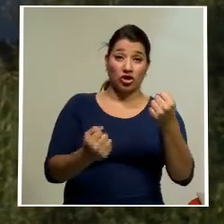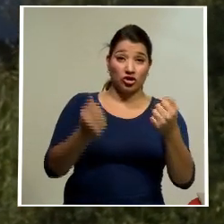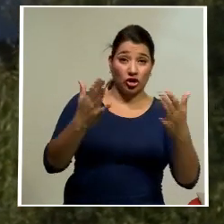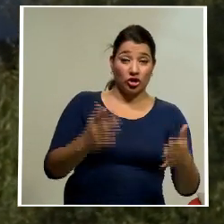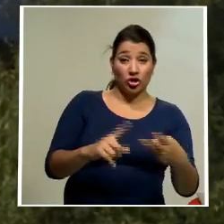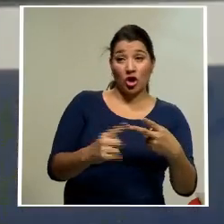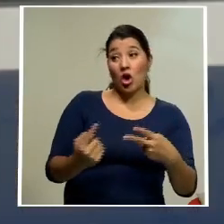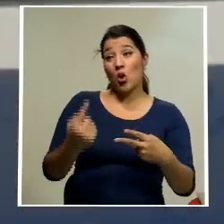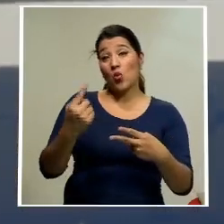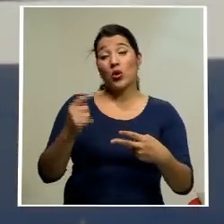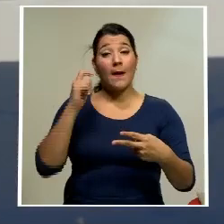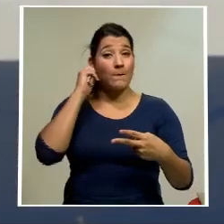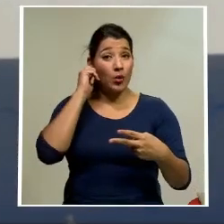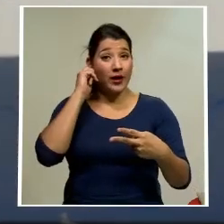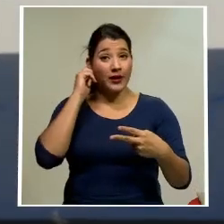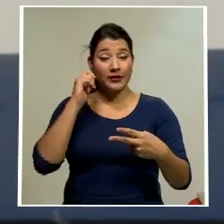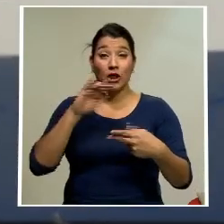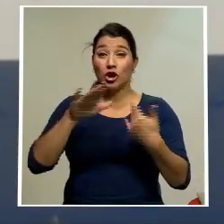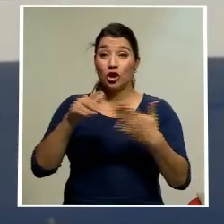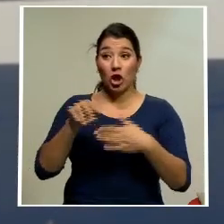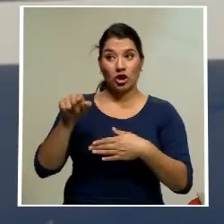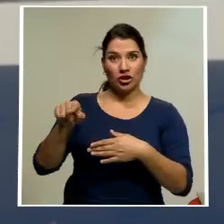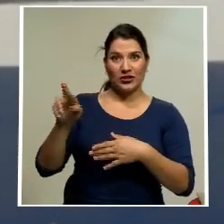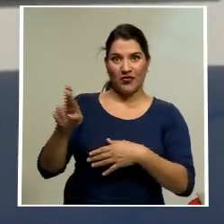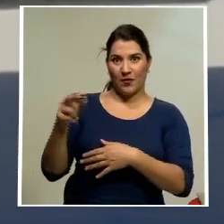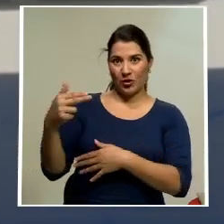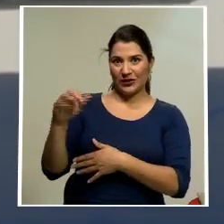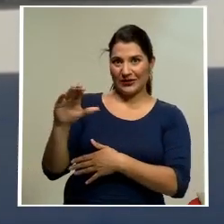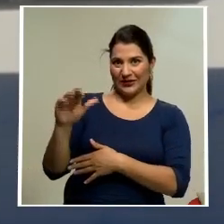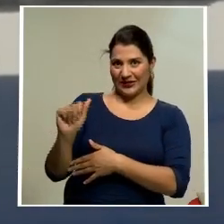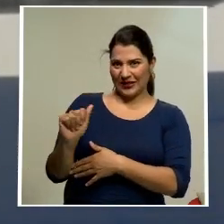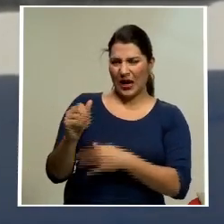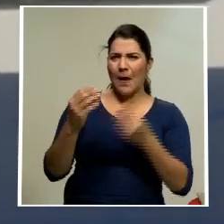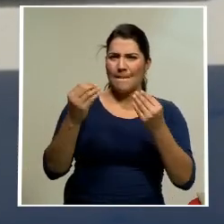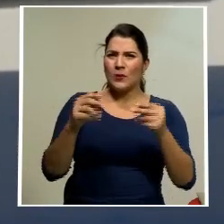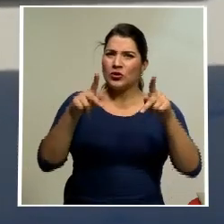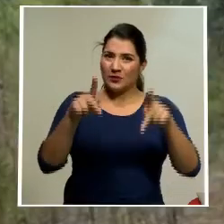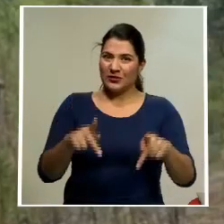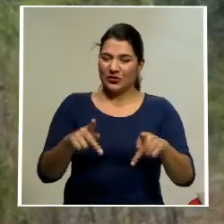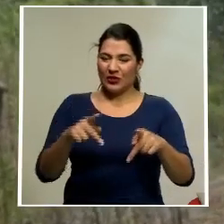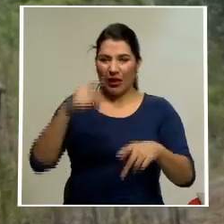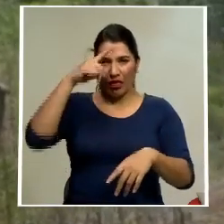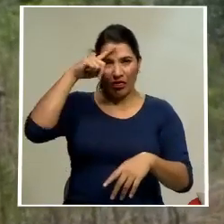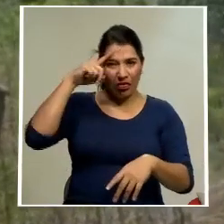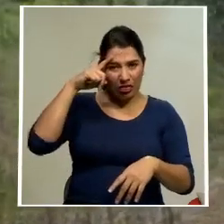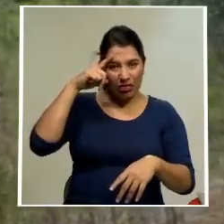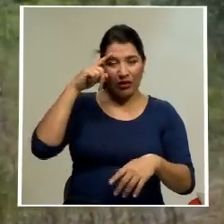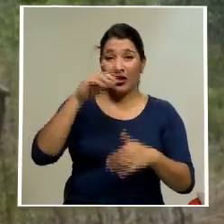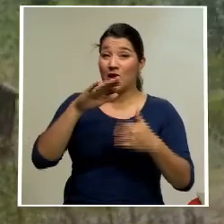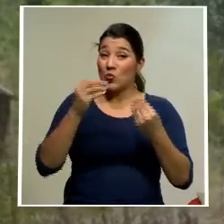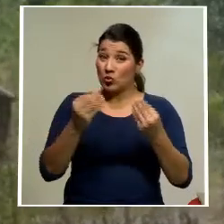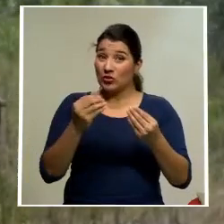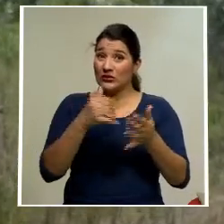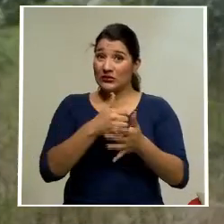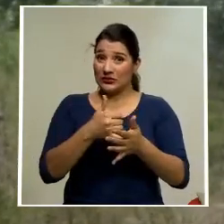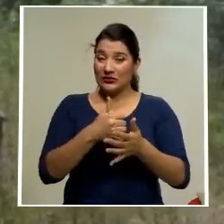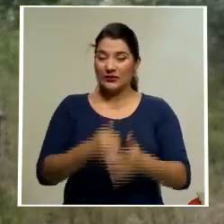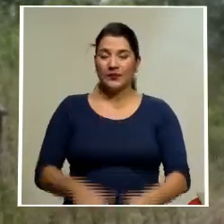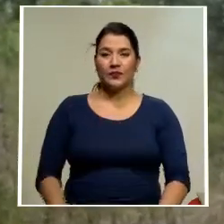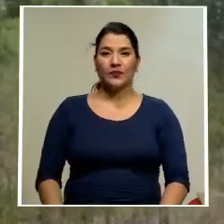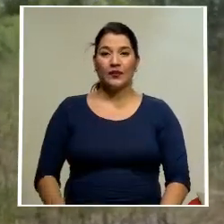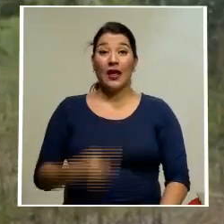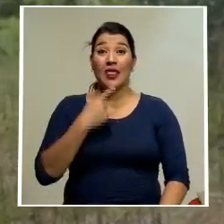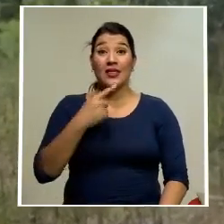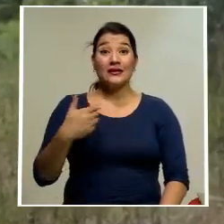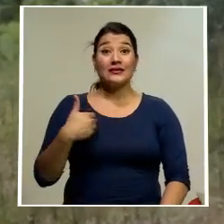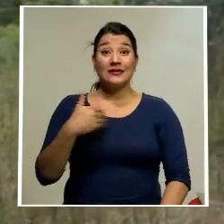una pasajera, todos checos. Decenas de personas resultaron además heridas, varias de ellas en estado grave. Según el